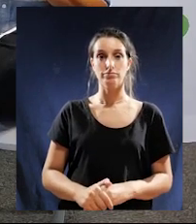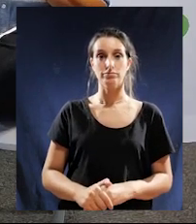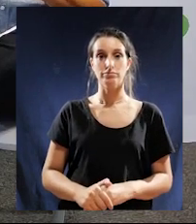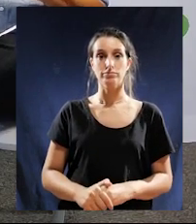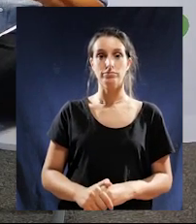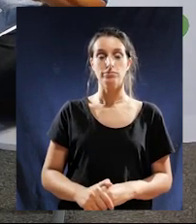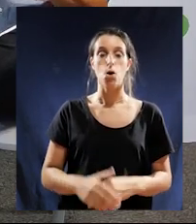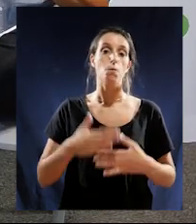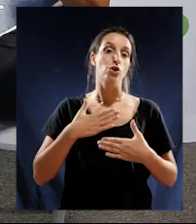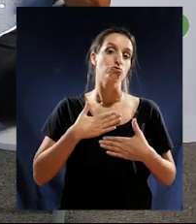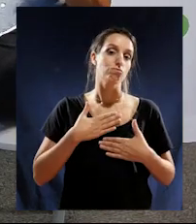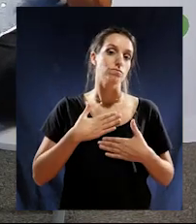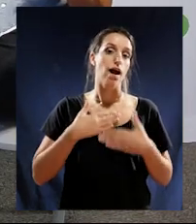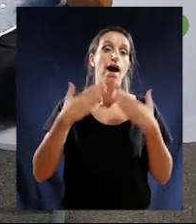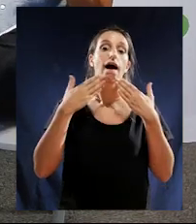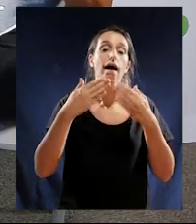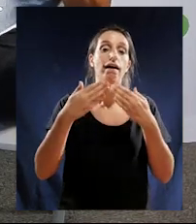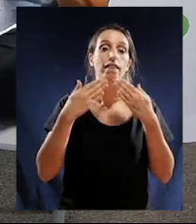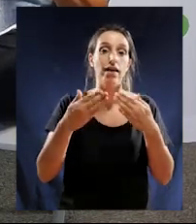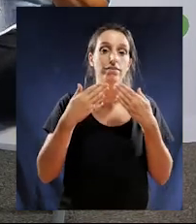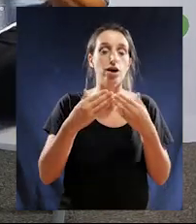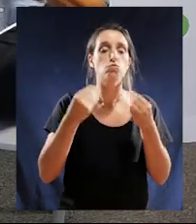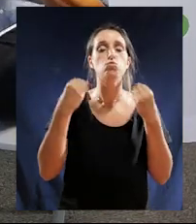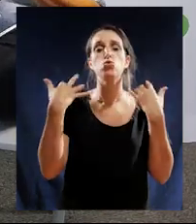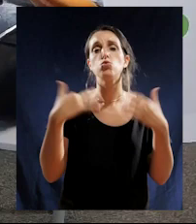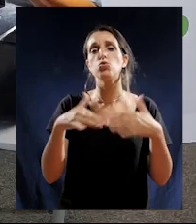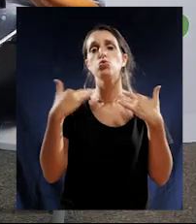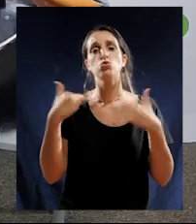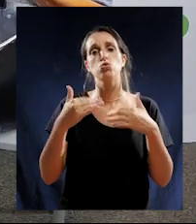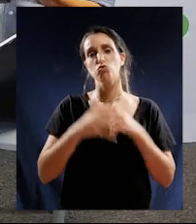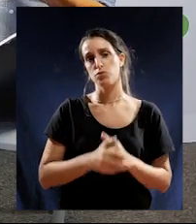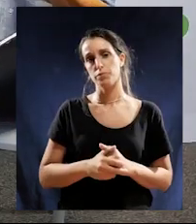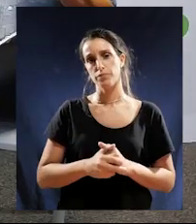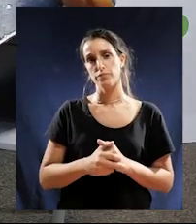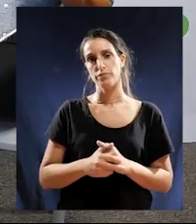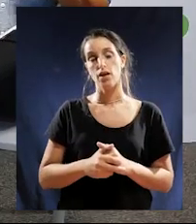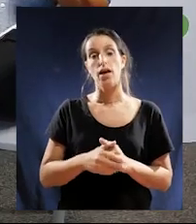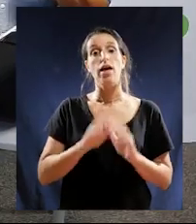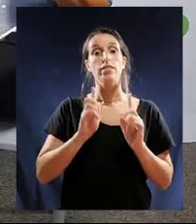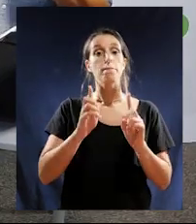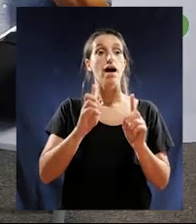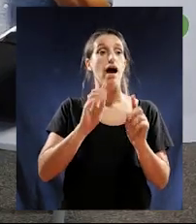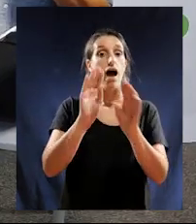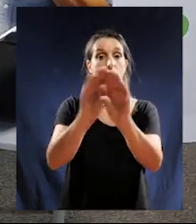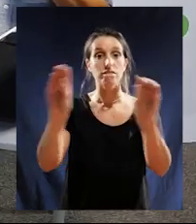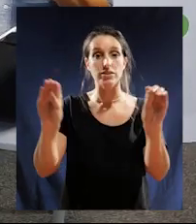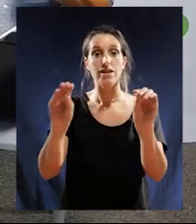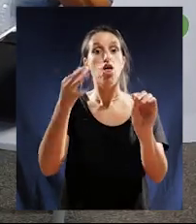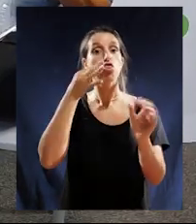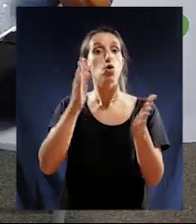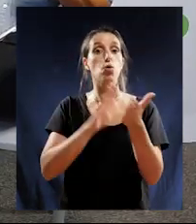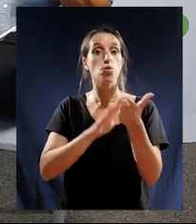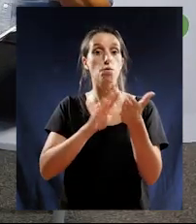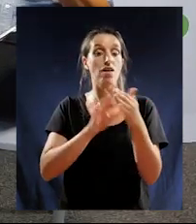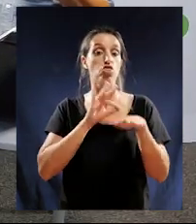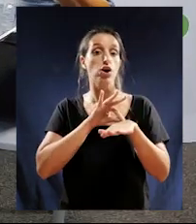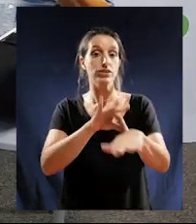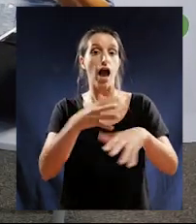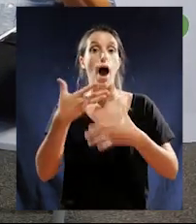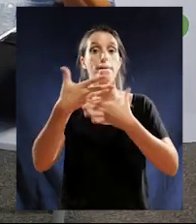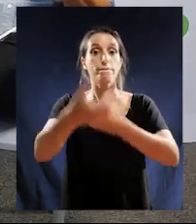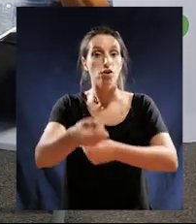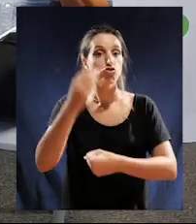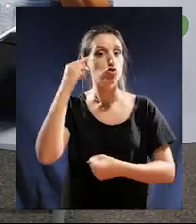De nuestra parte, agradecerles. Tenemos muchísimos comentarios. Comentarles que el documento de esta guía de